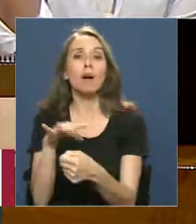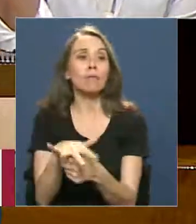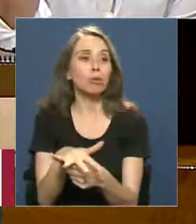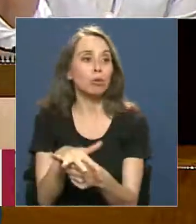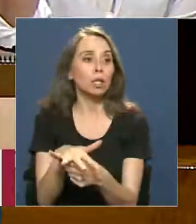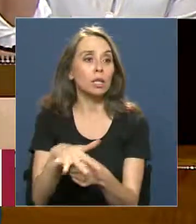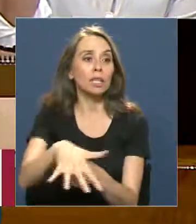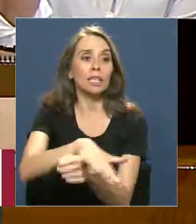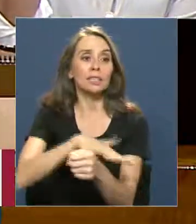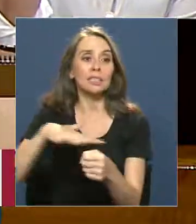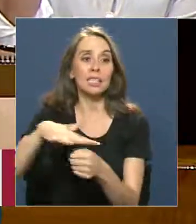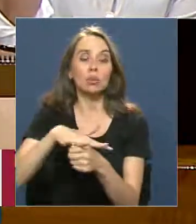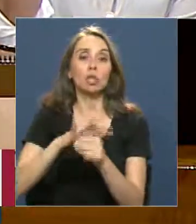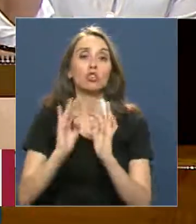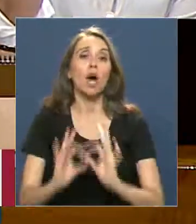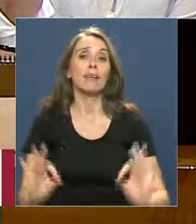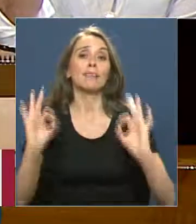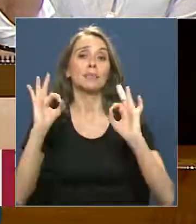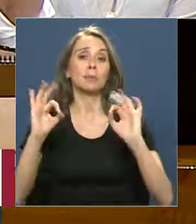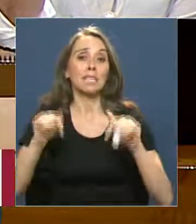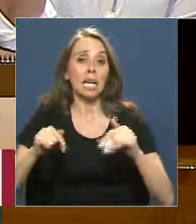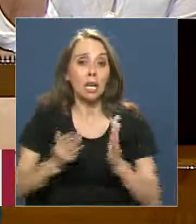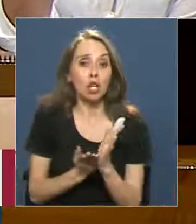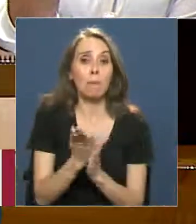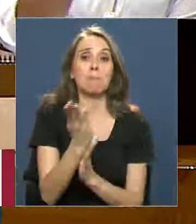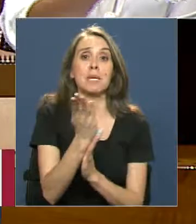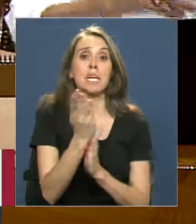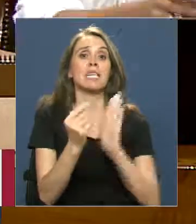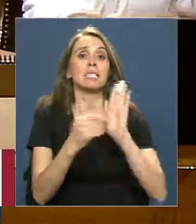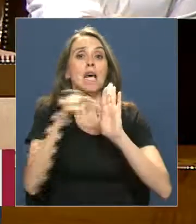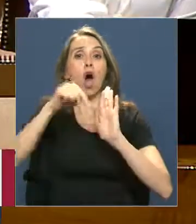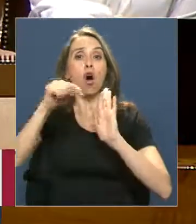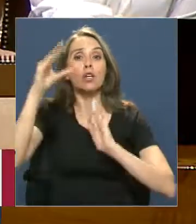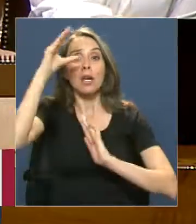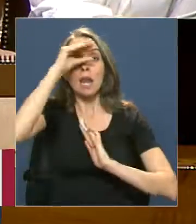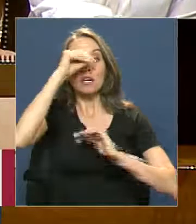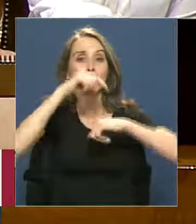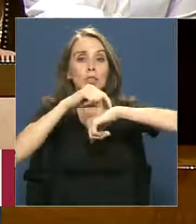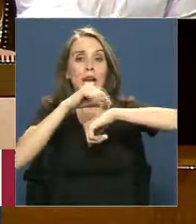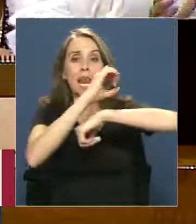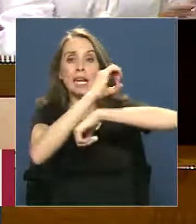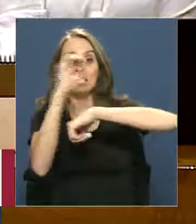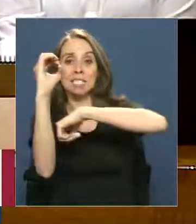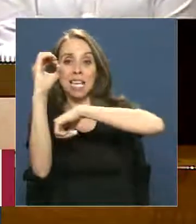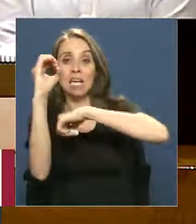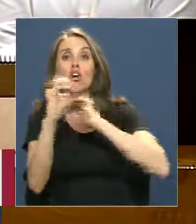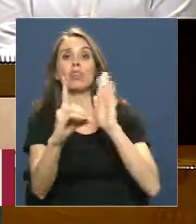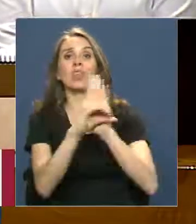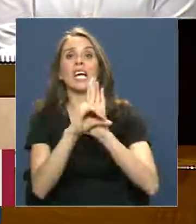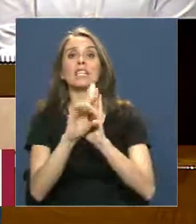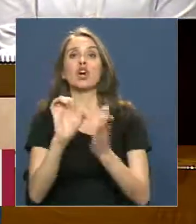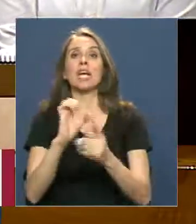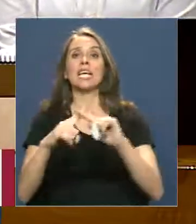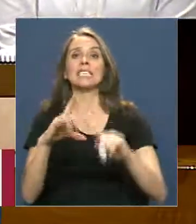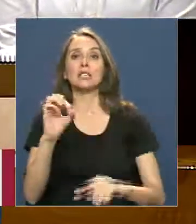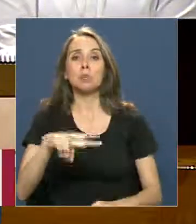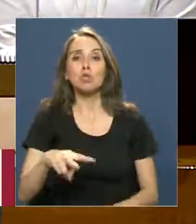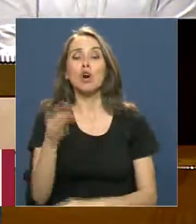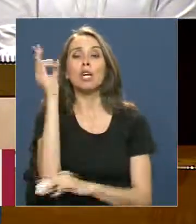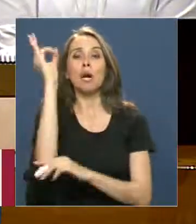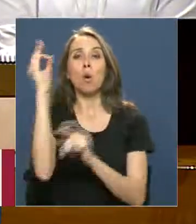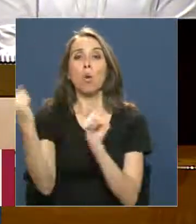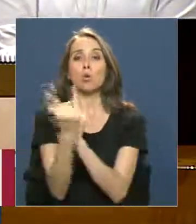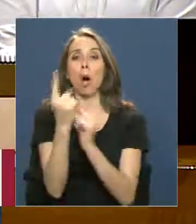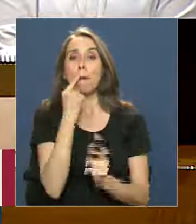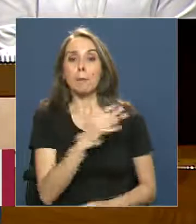la situación de excepción a las que estamos entrando a partir de las 0 horas, y además una reunión con el ministro Mañalich,